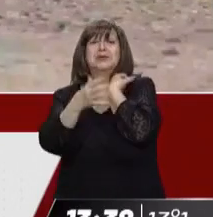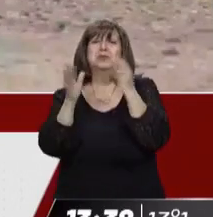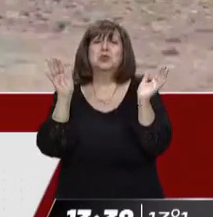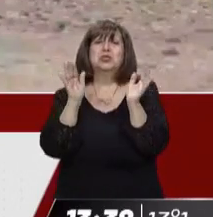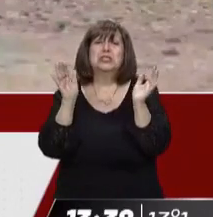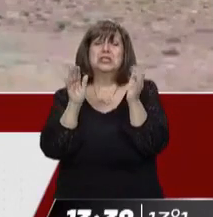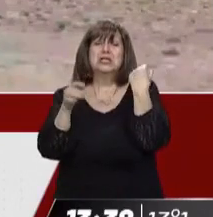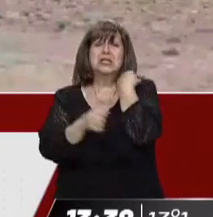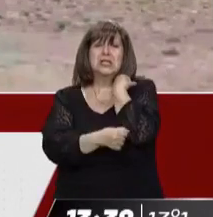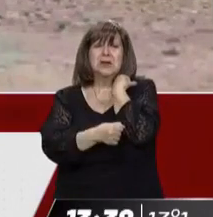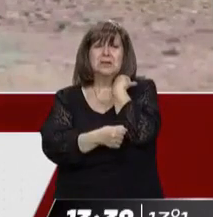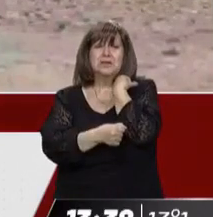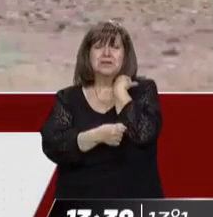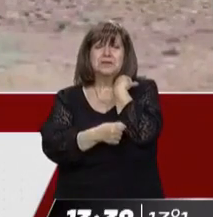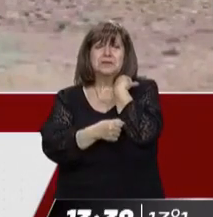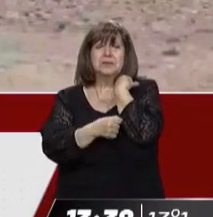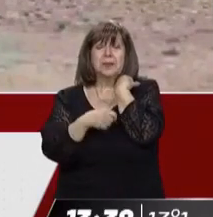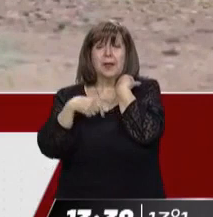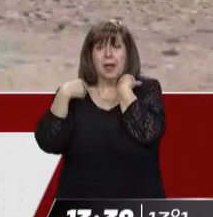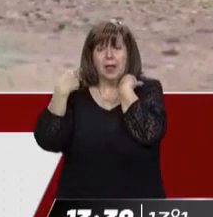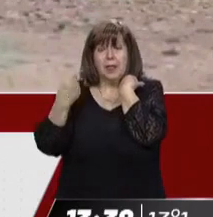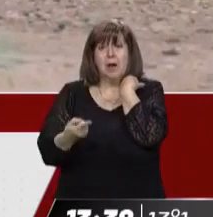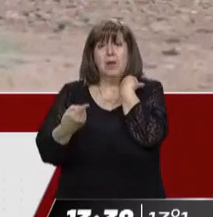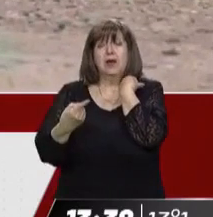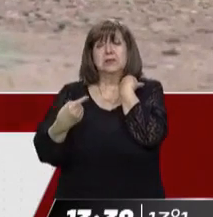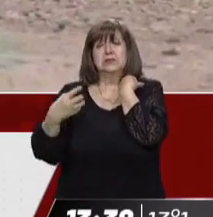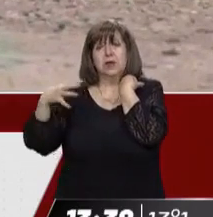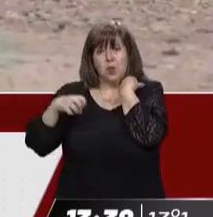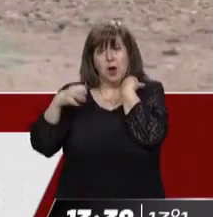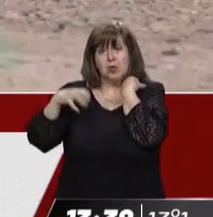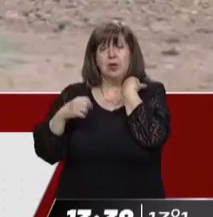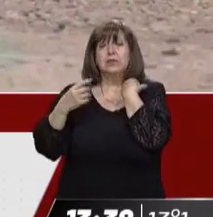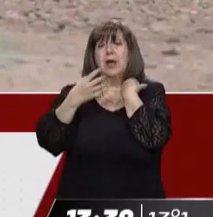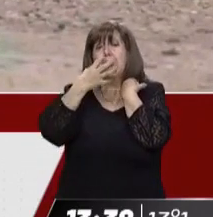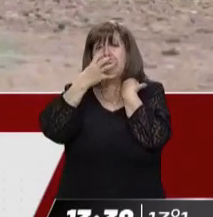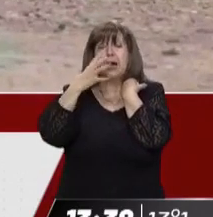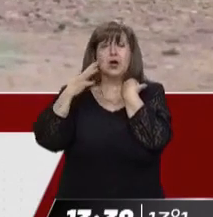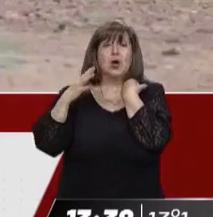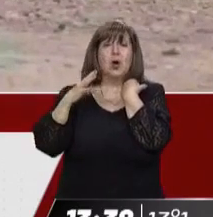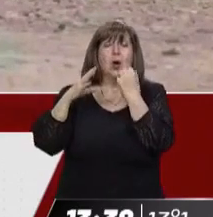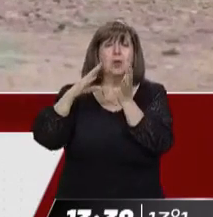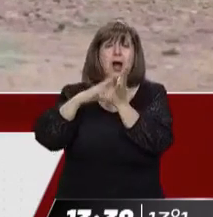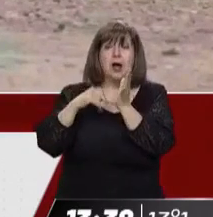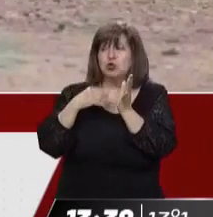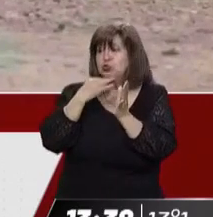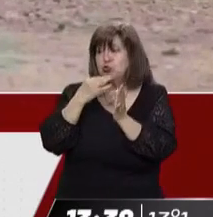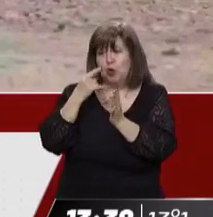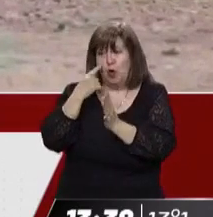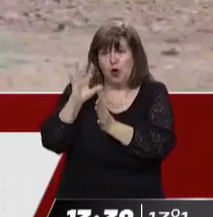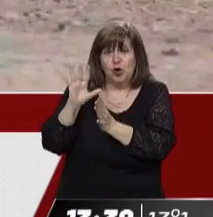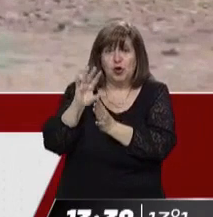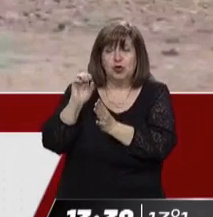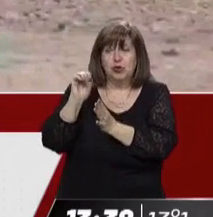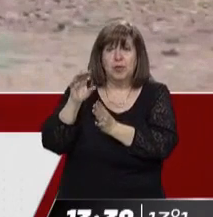chiquita después me empezaron a morder más y el perro blanco que no sé qué raza será la verdad